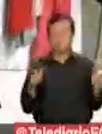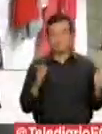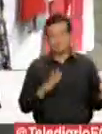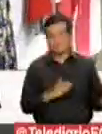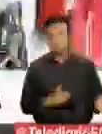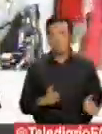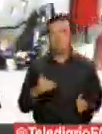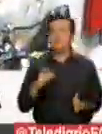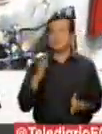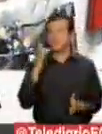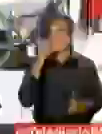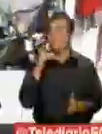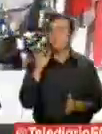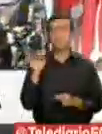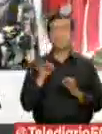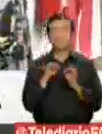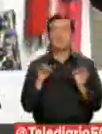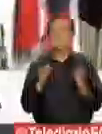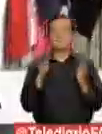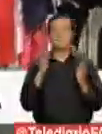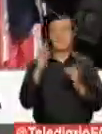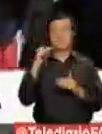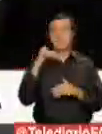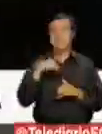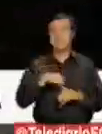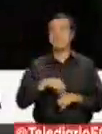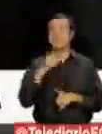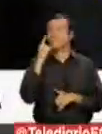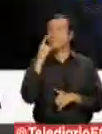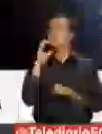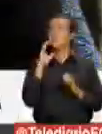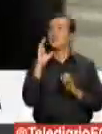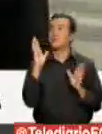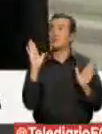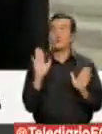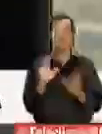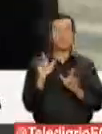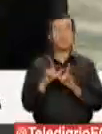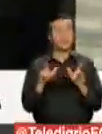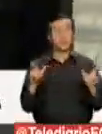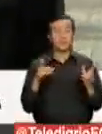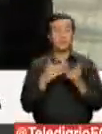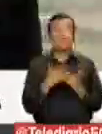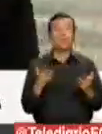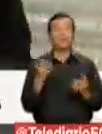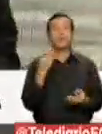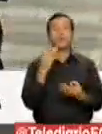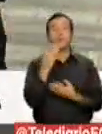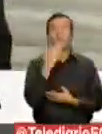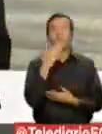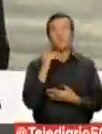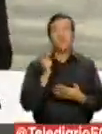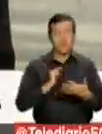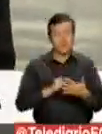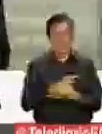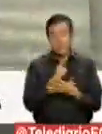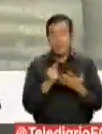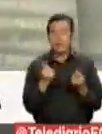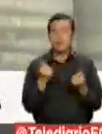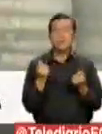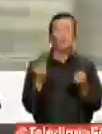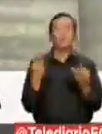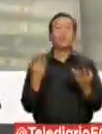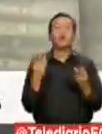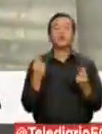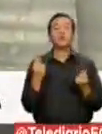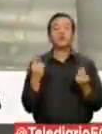con un bonito regalo. Más adelante, más cerca, vamos a estar hablando con nuestros emprendedores para que nos vayan contando detalles, precios de lo